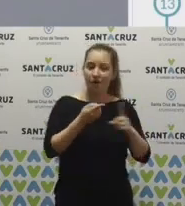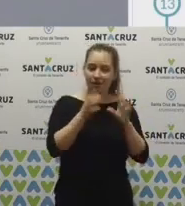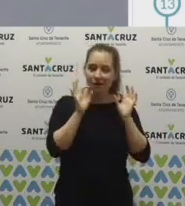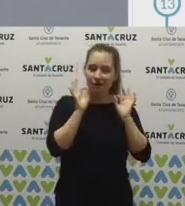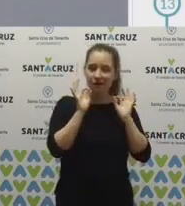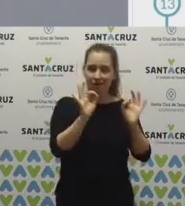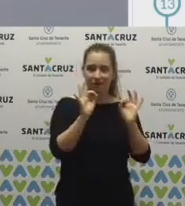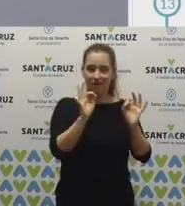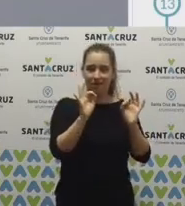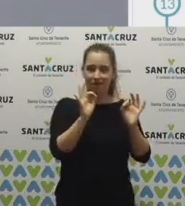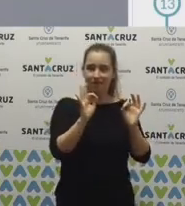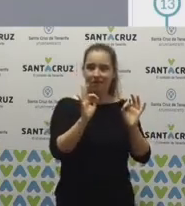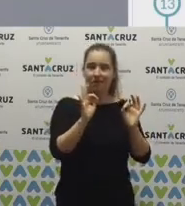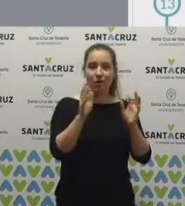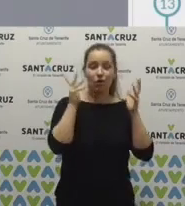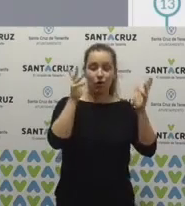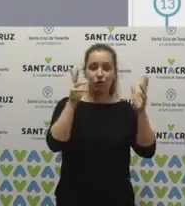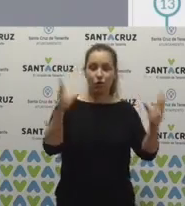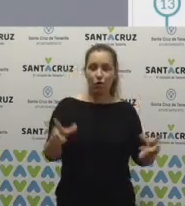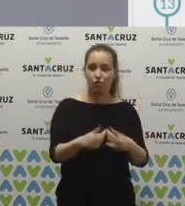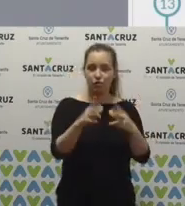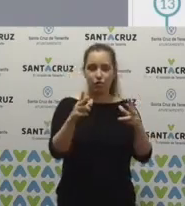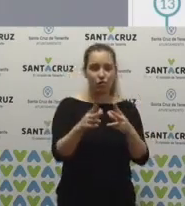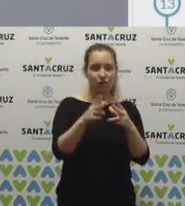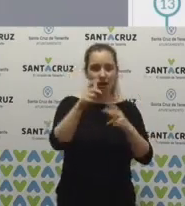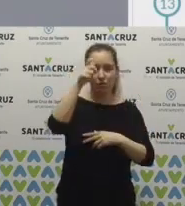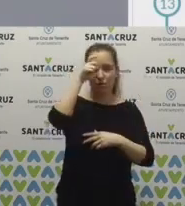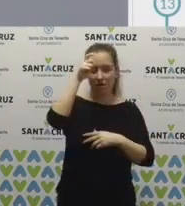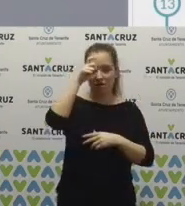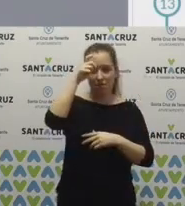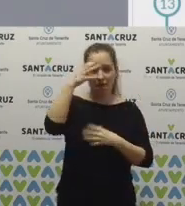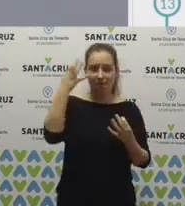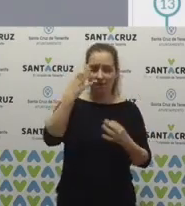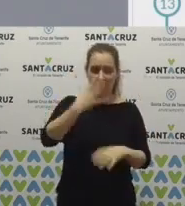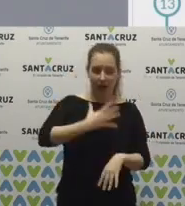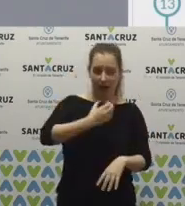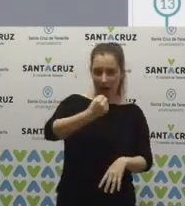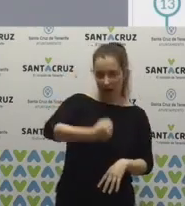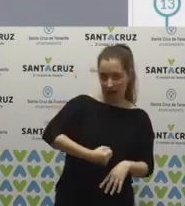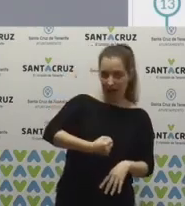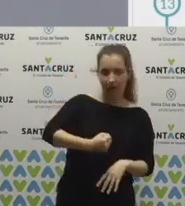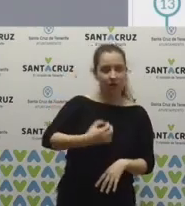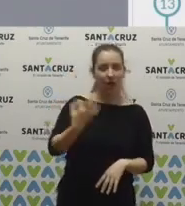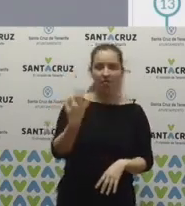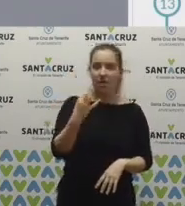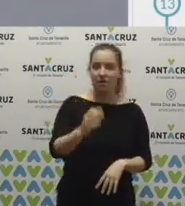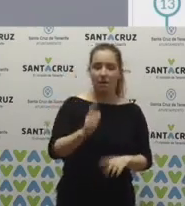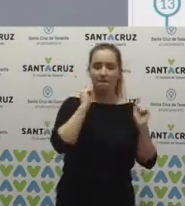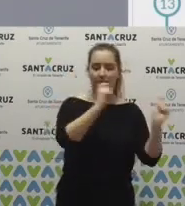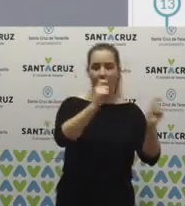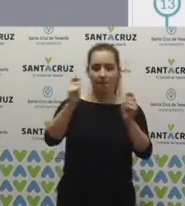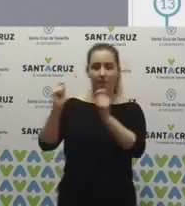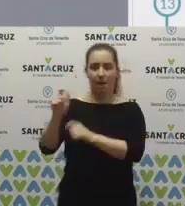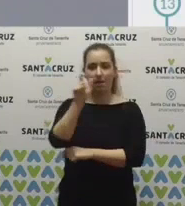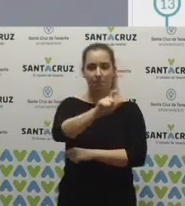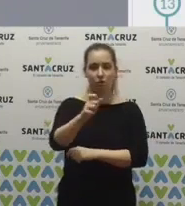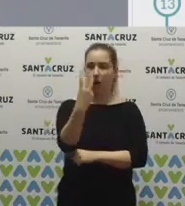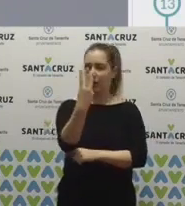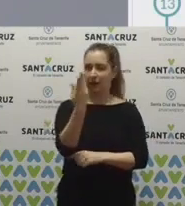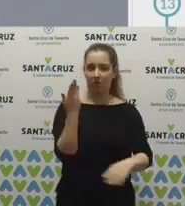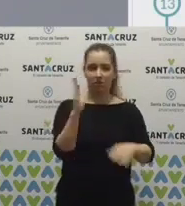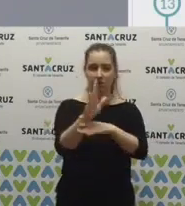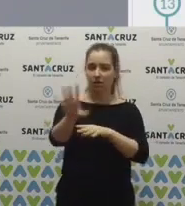pleno del consejo social municipal o la alcaldesa o el alcalde por decreto quien designe a esos tres representantes y que a partir de ahí